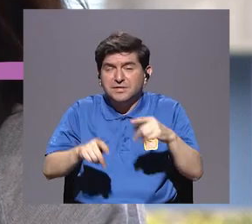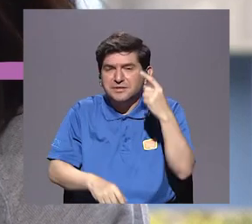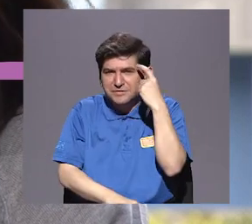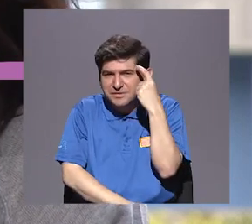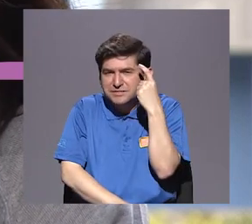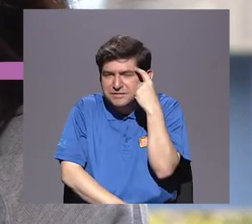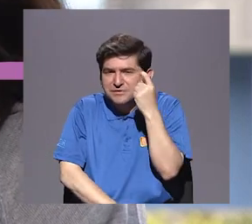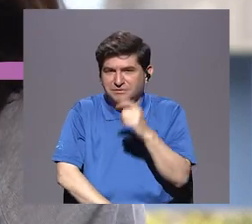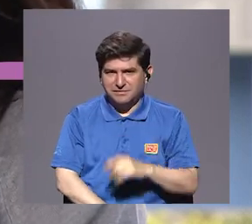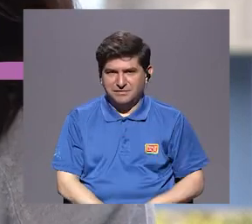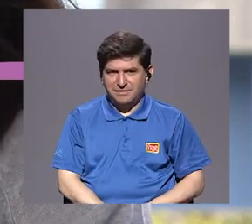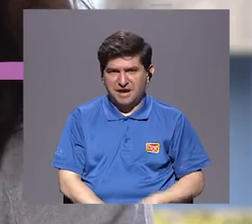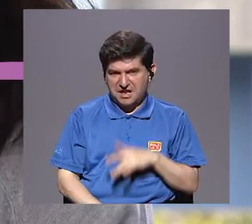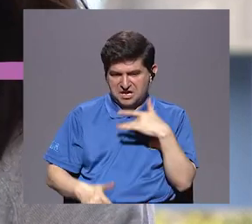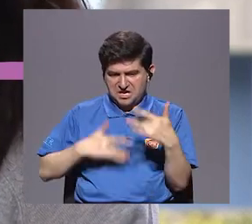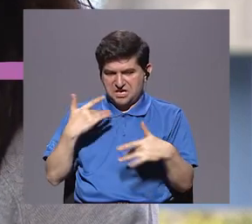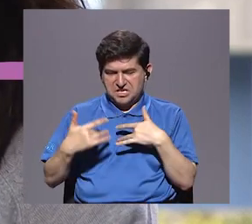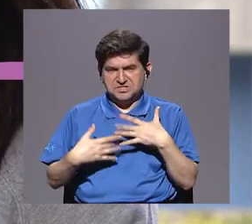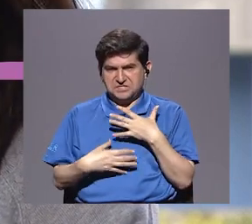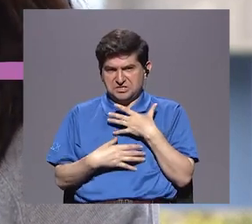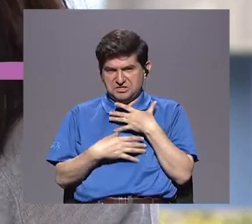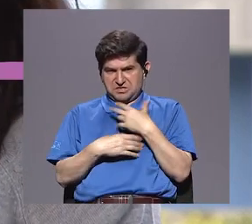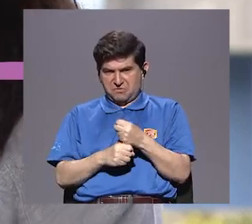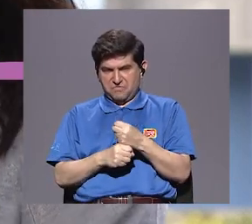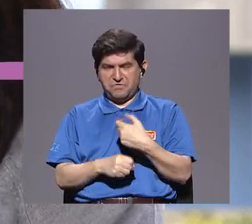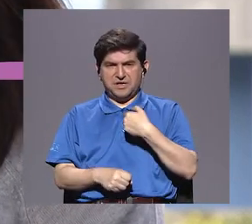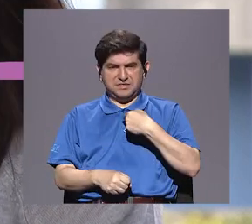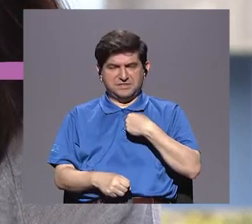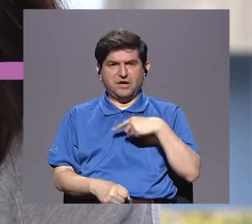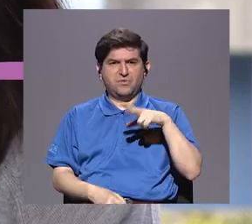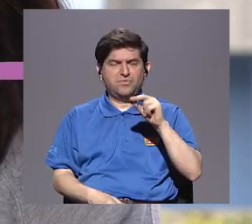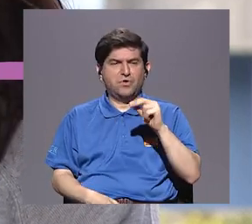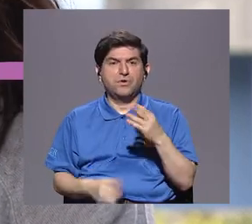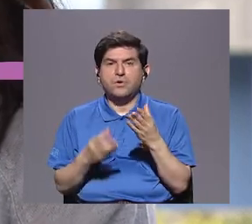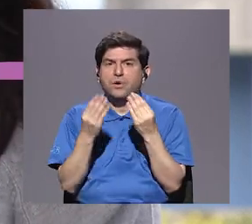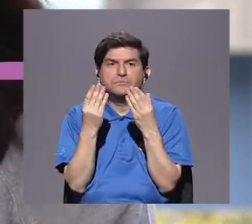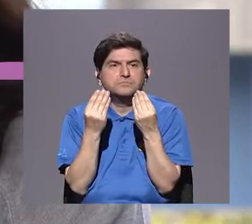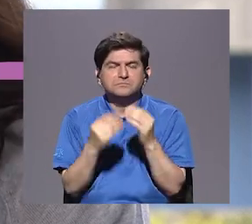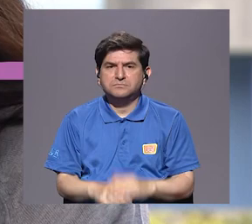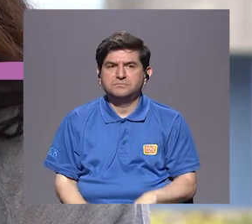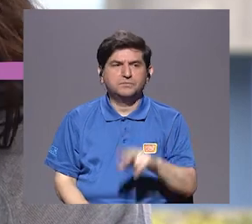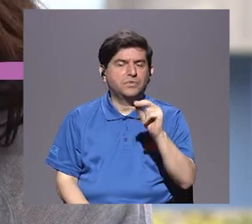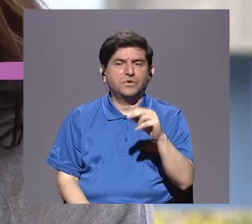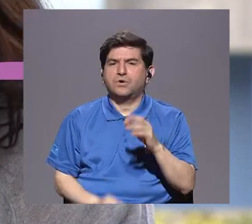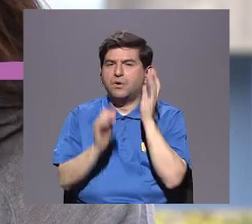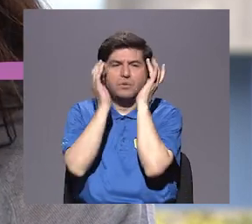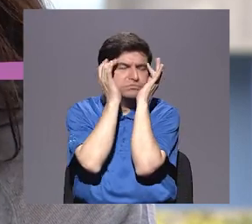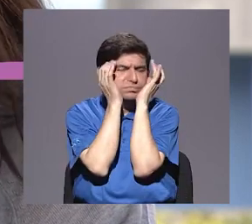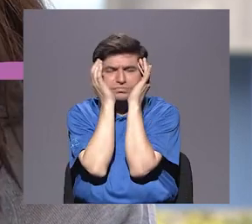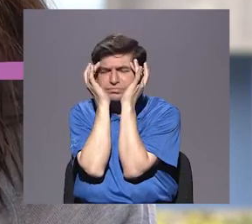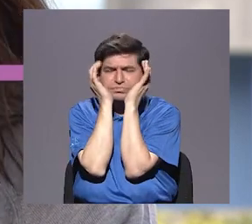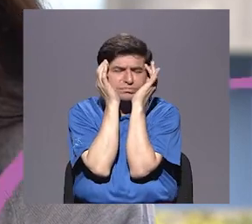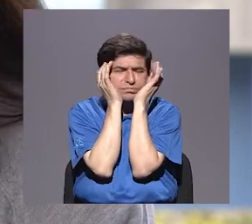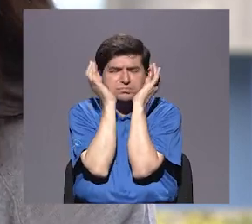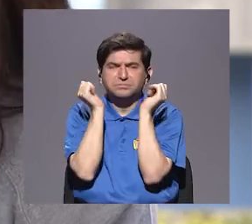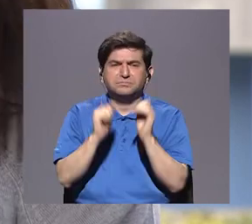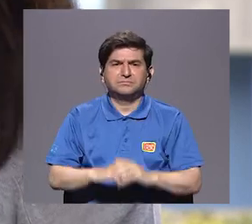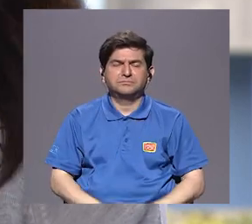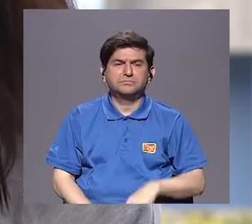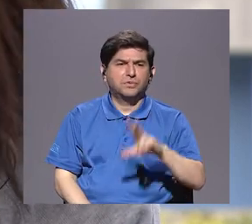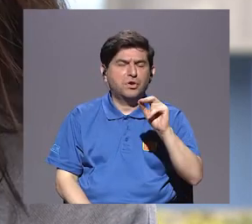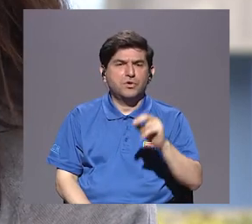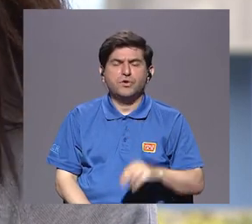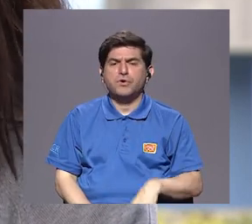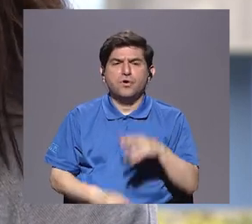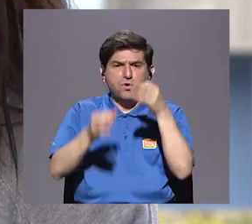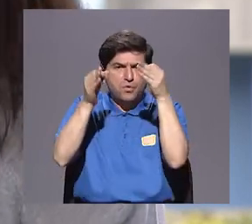está pensando y siente la confianza que uno no se va a asustar, no se va a angustiar terriblemente, no van